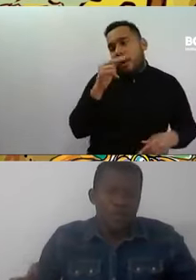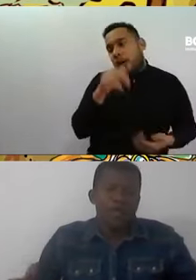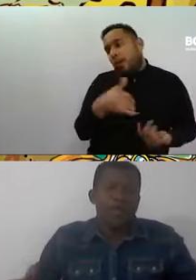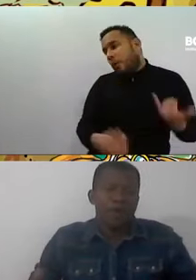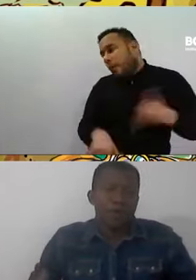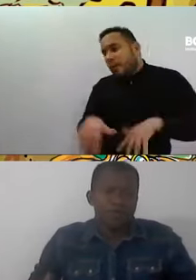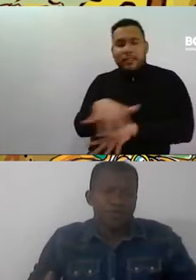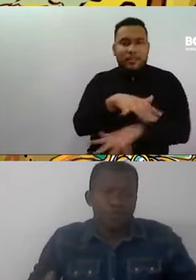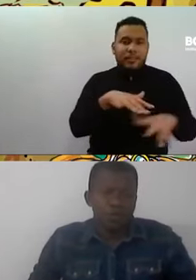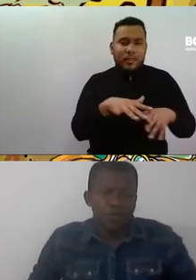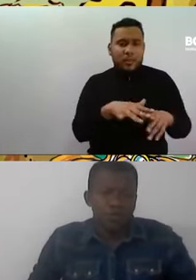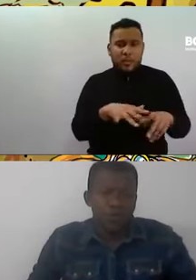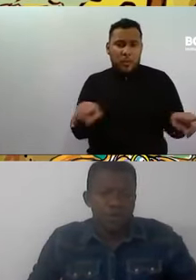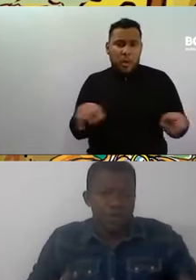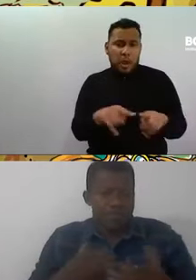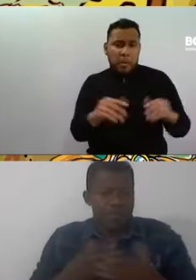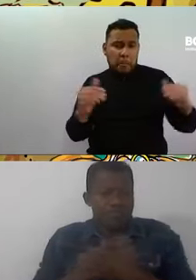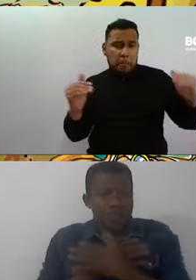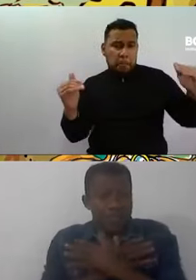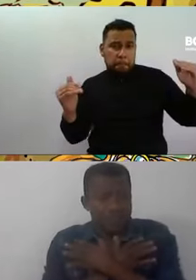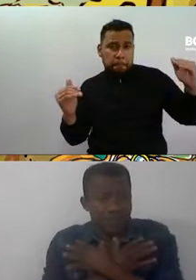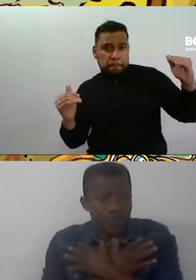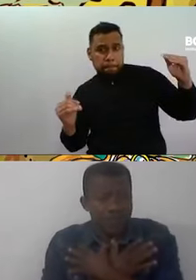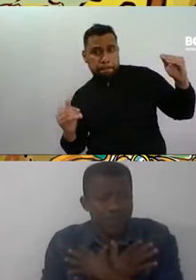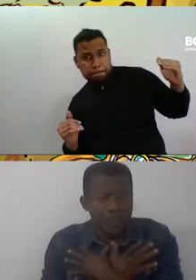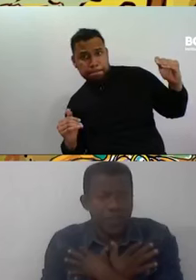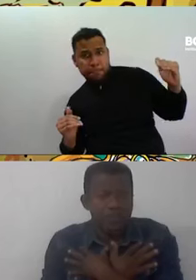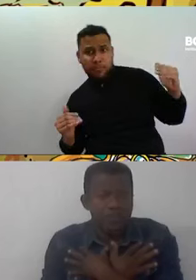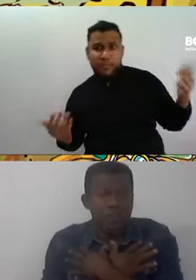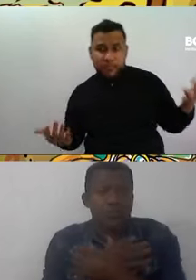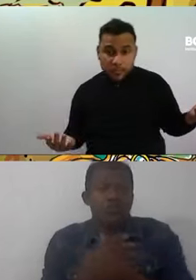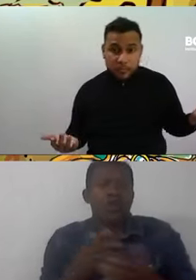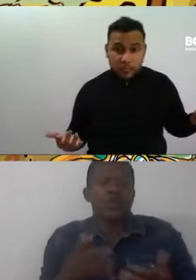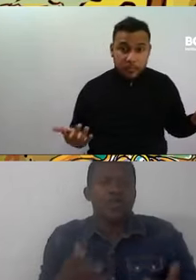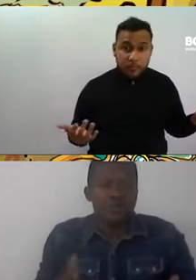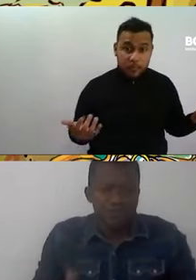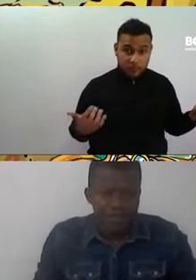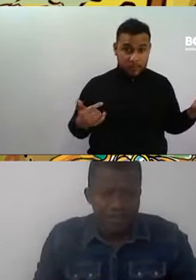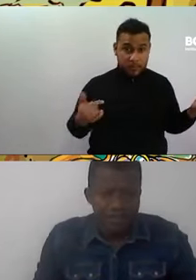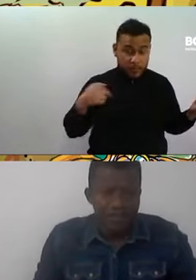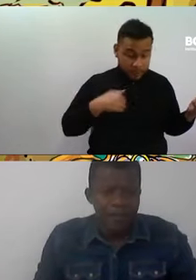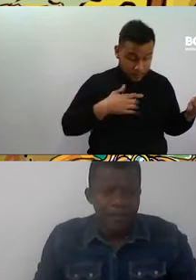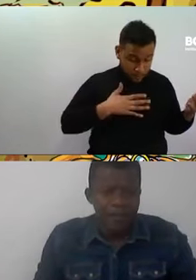poniéndonos en el peor de los mundos. Es decir, estamos escribiendo